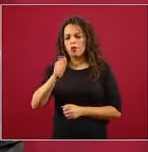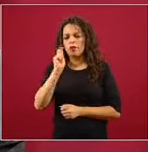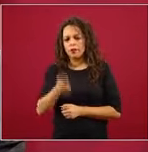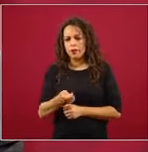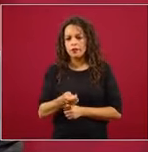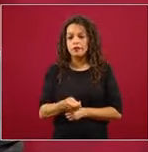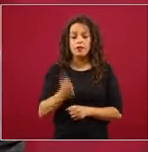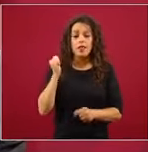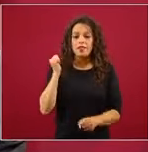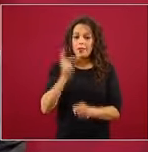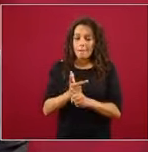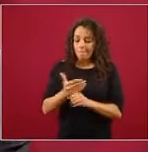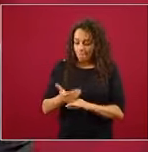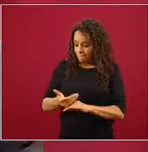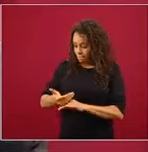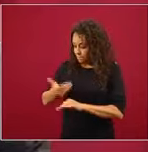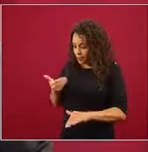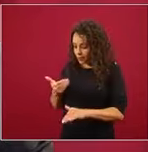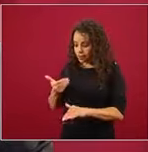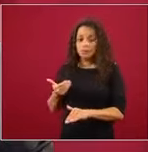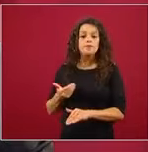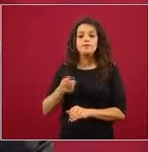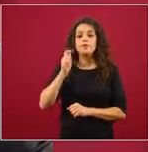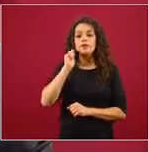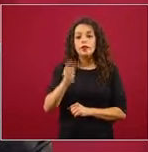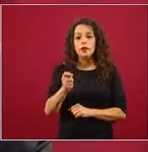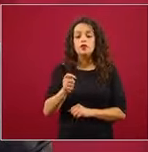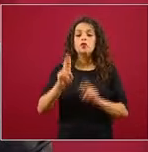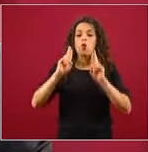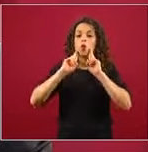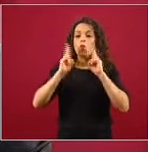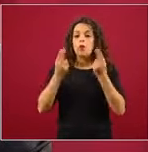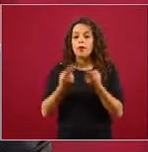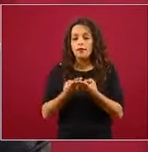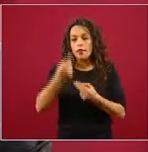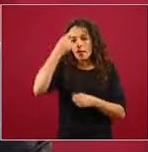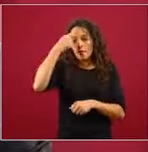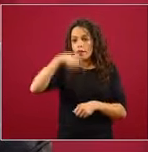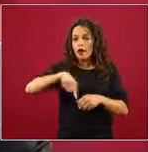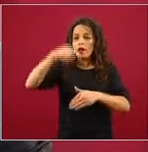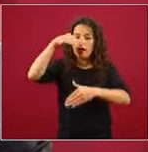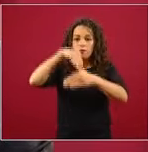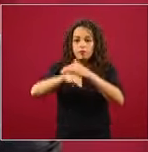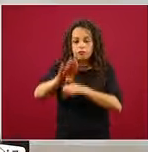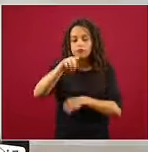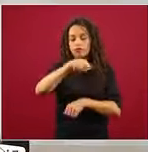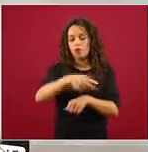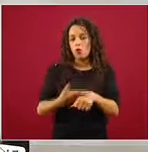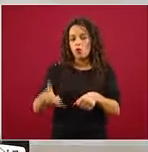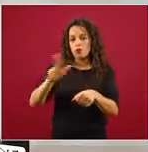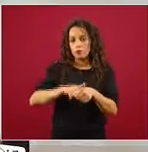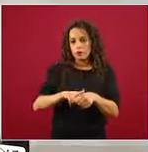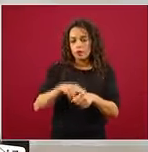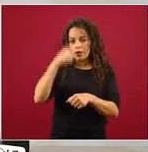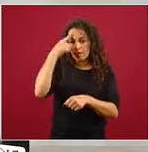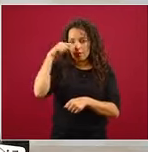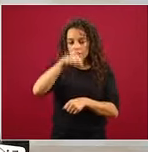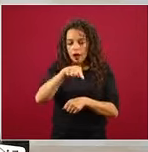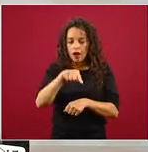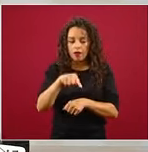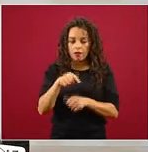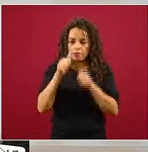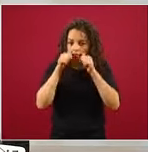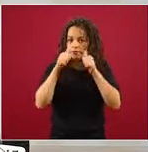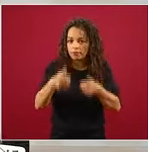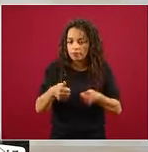tardío, temprano, a unidades resolutivas de atención médica. ¿Qué quiere decir temprano? Que si se usa